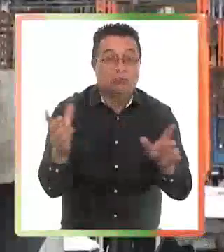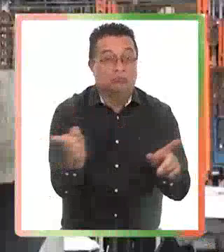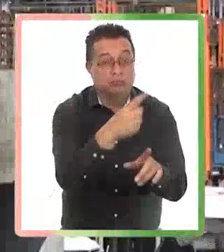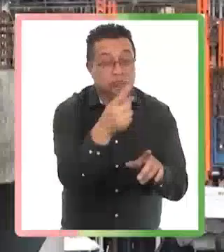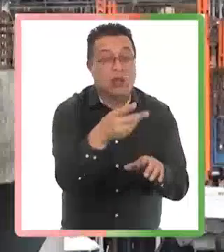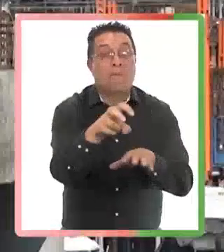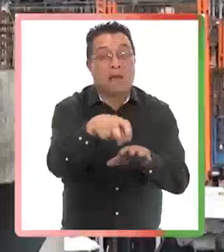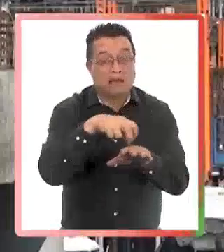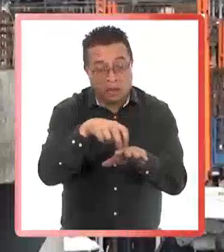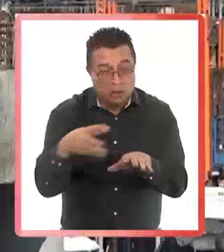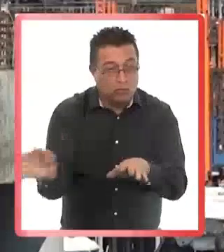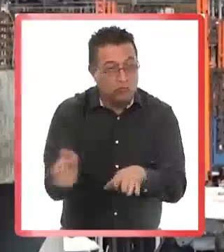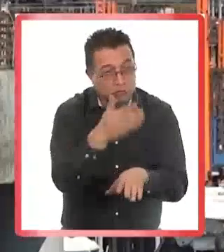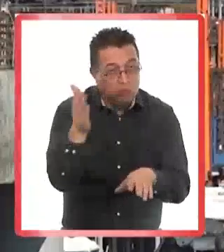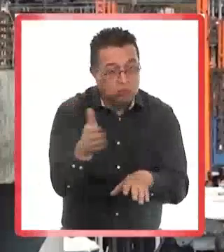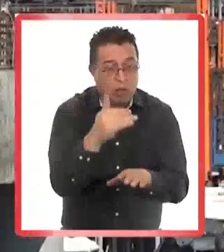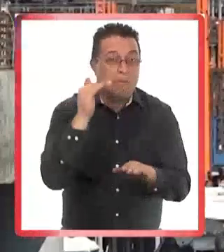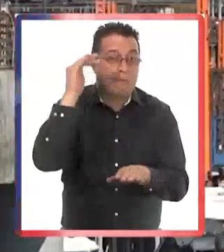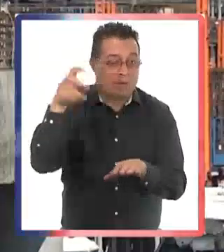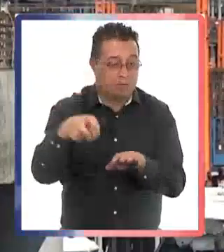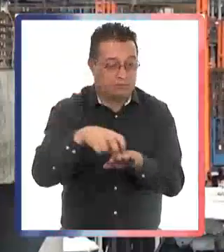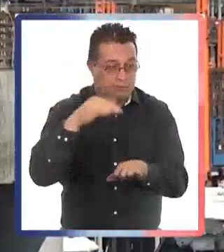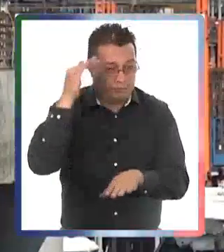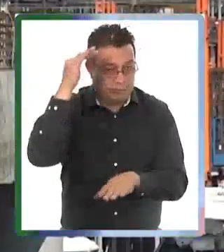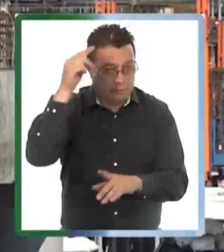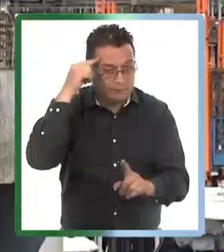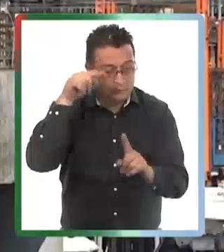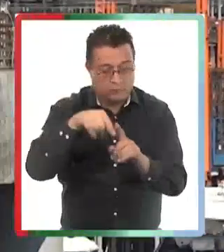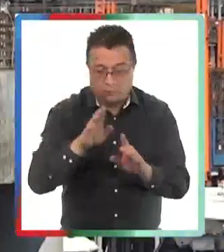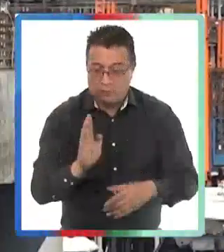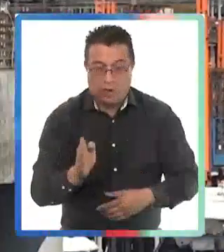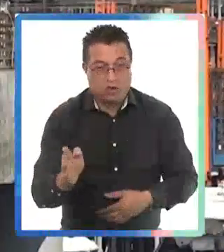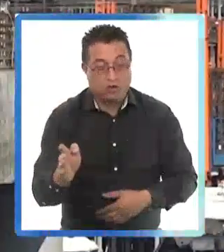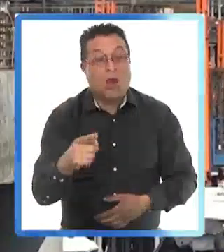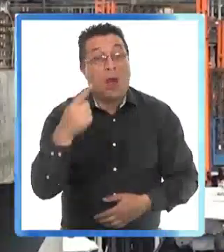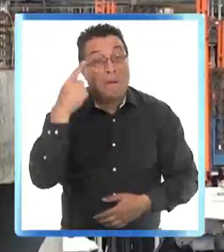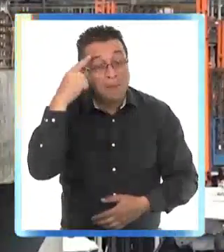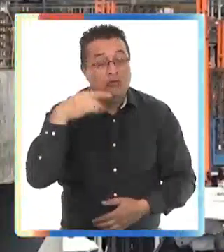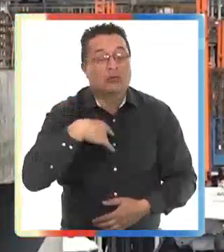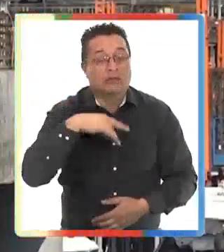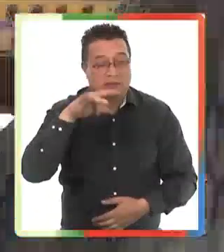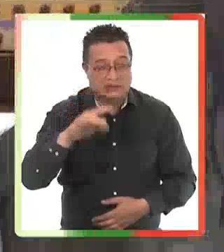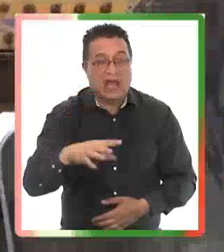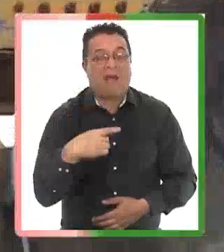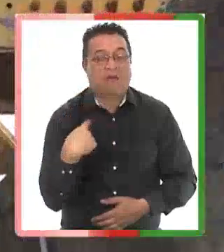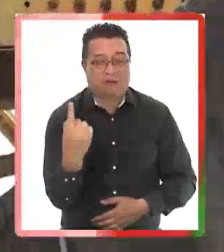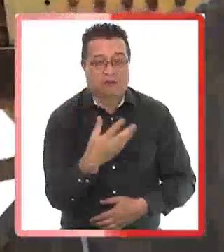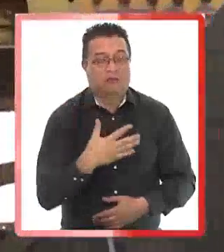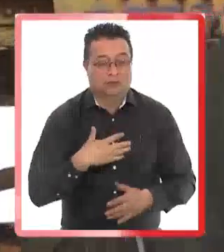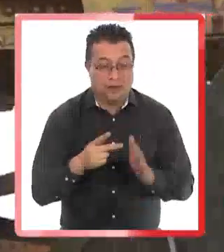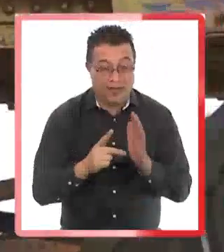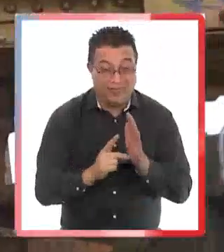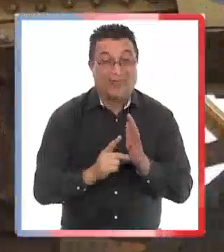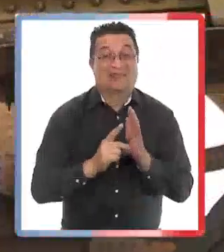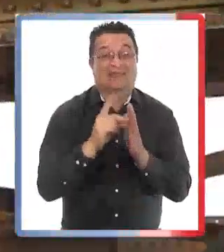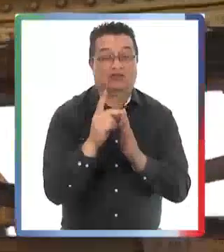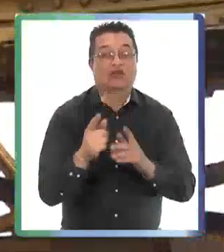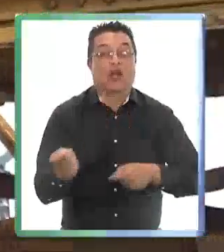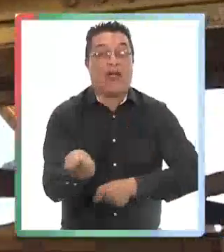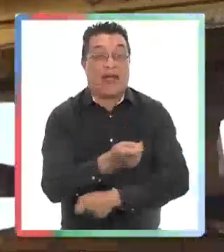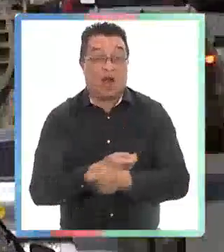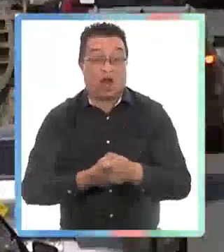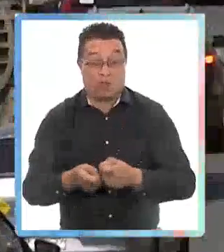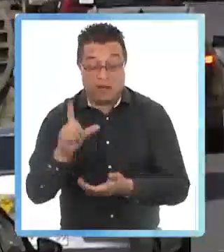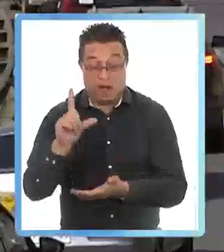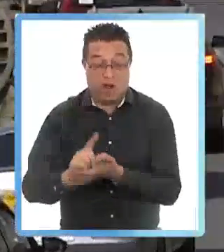de carga y pasajeros. Por cierto, siempre se ha privilegiado pasajeros y seguiremos en ese predicamento. No obstante, sabemos que parte también del